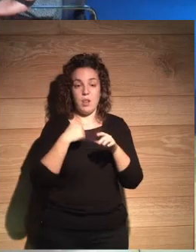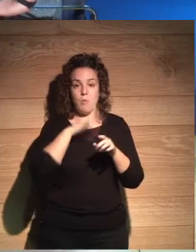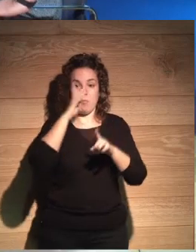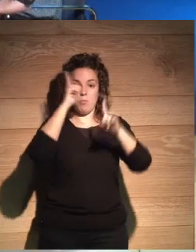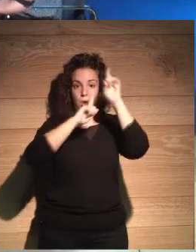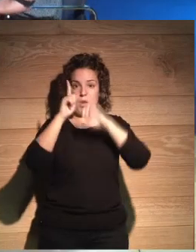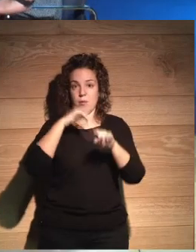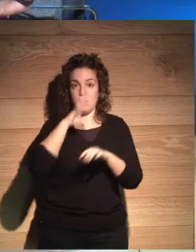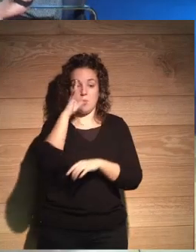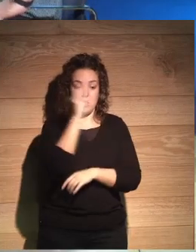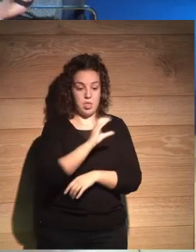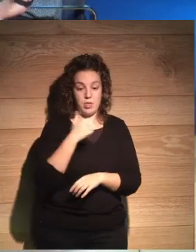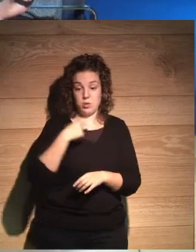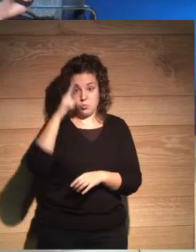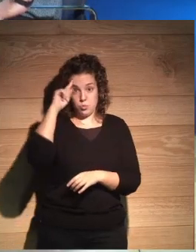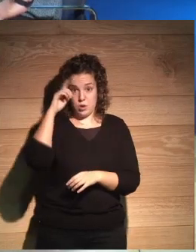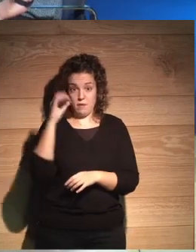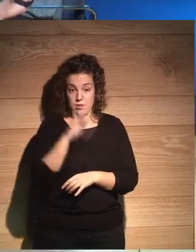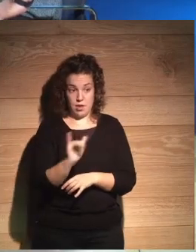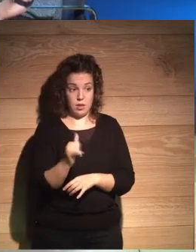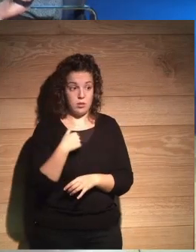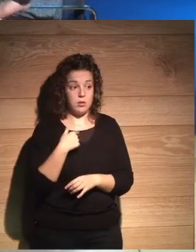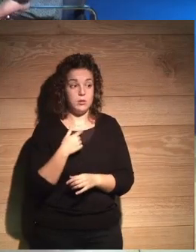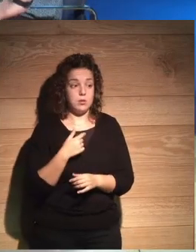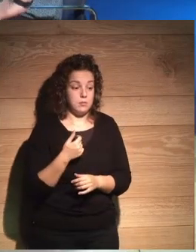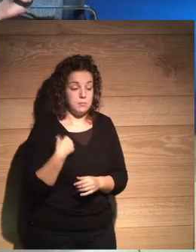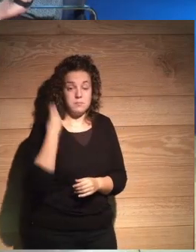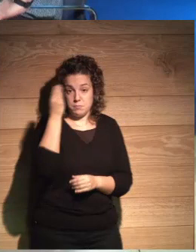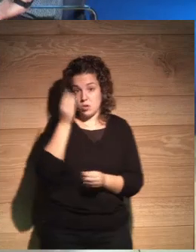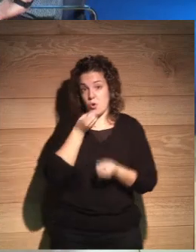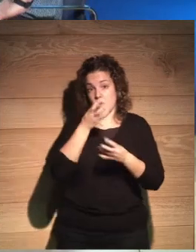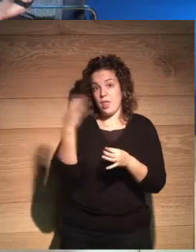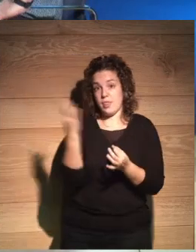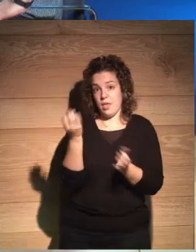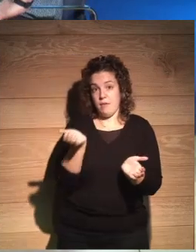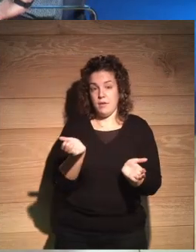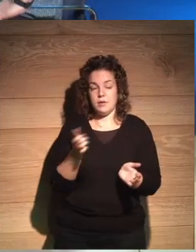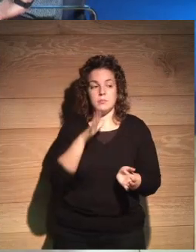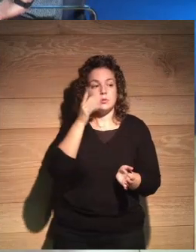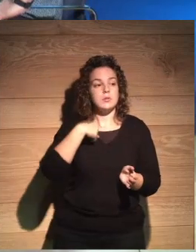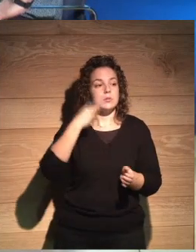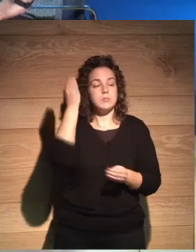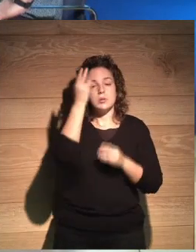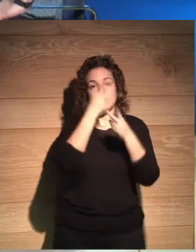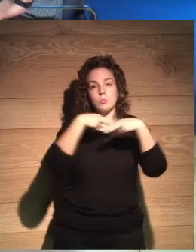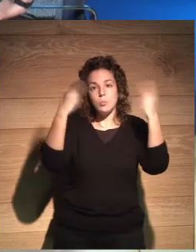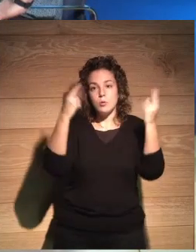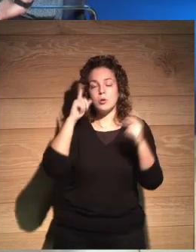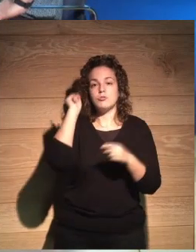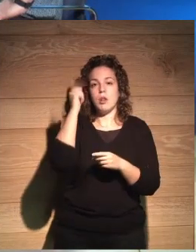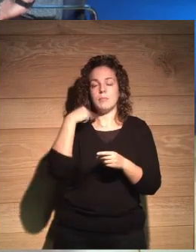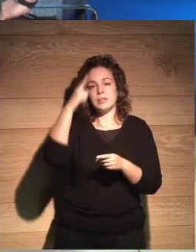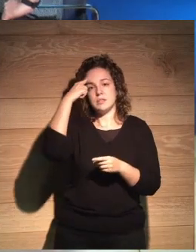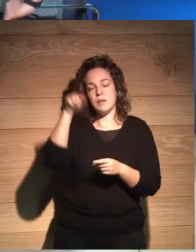ciencia que ni siquiera pensabas que podían estar ahí, ¿no? Y creo que hay que contarlo. Creo que el público no solamente